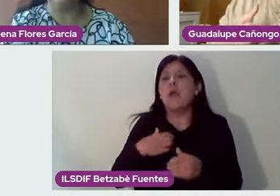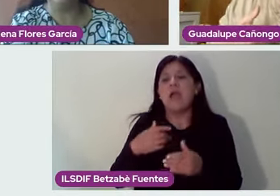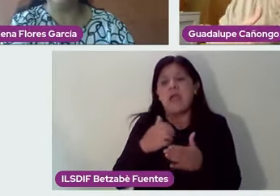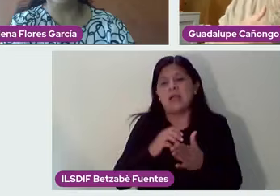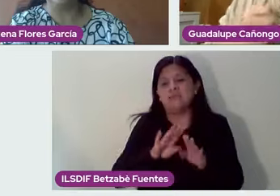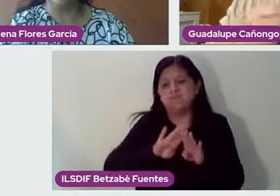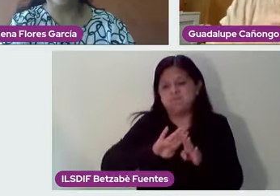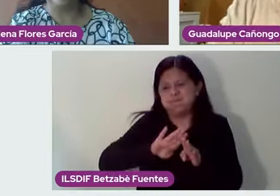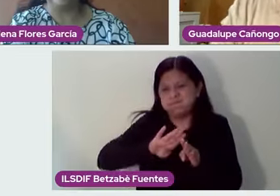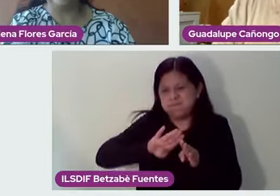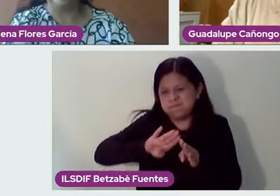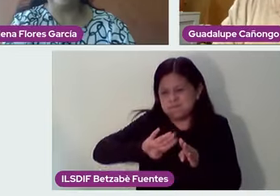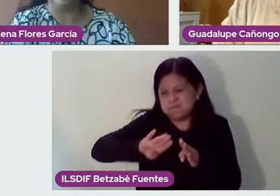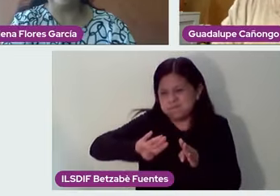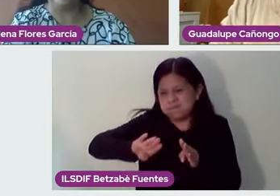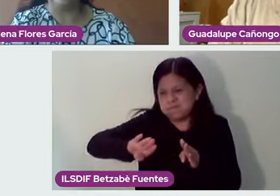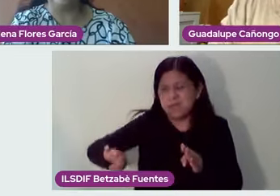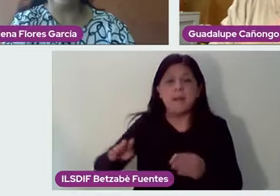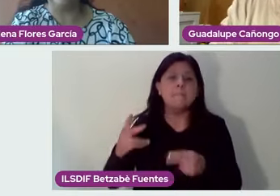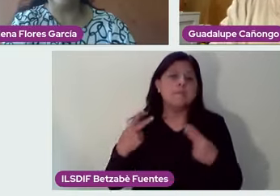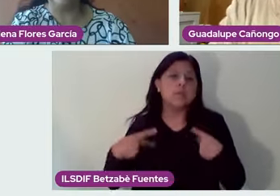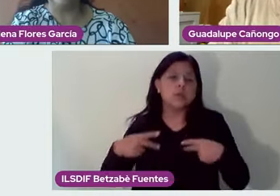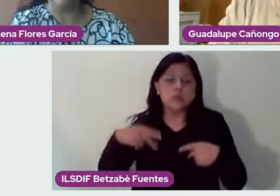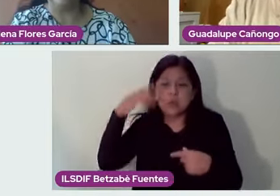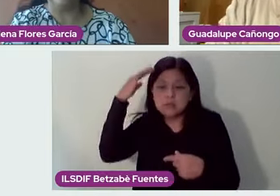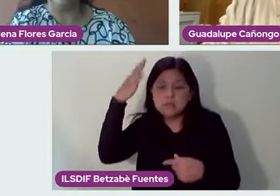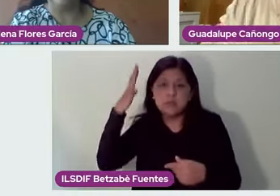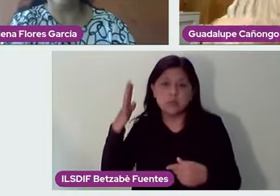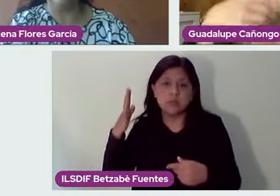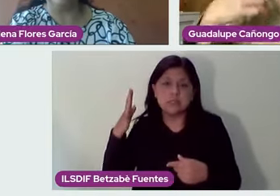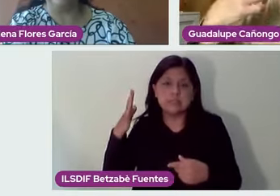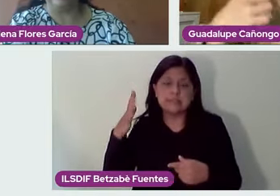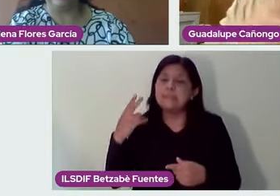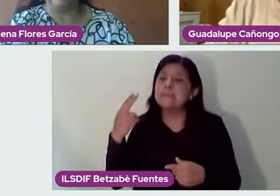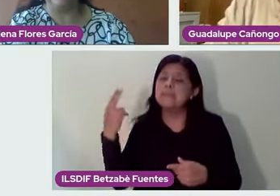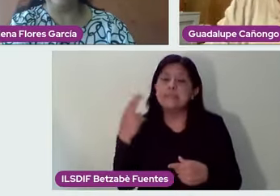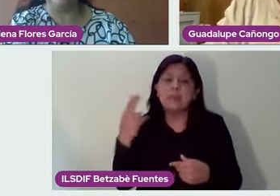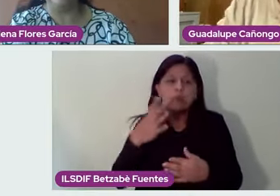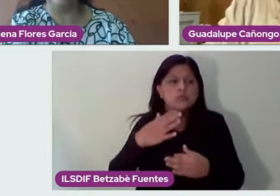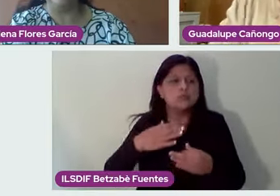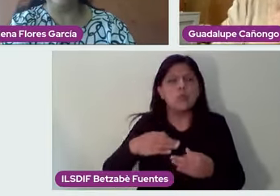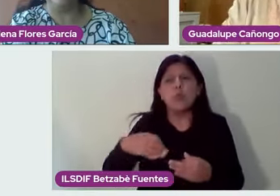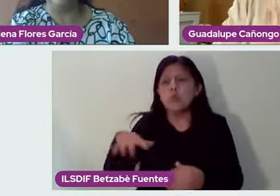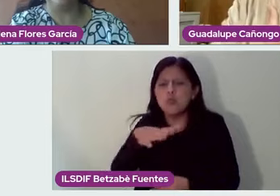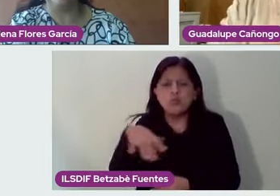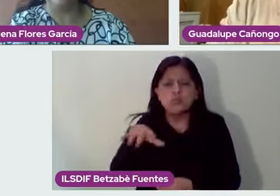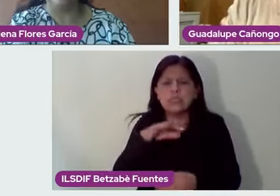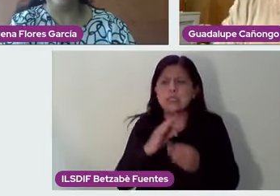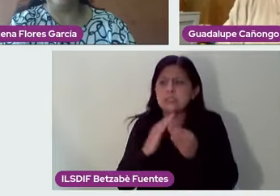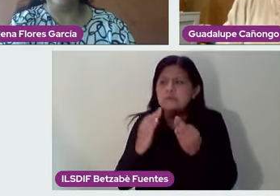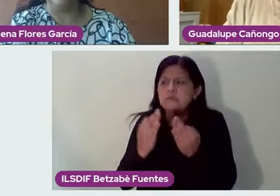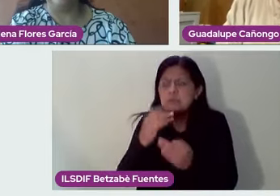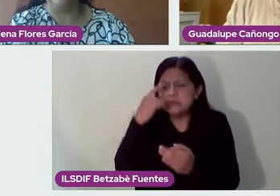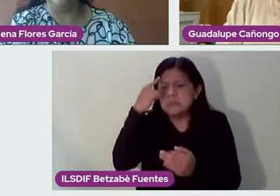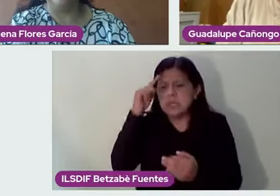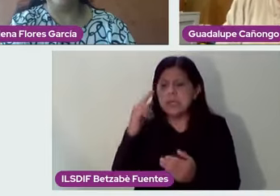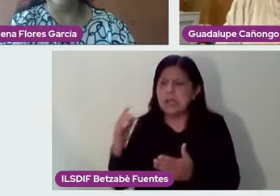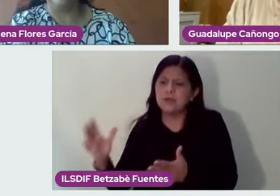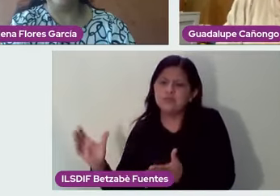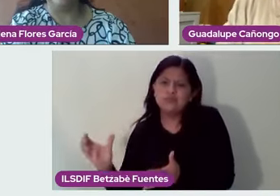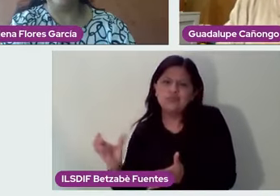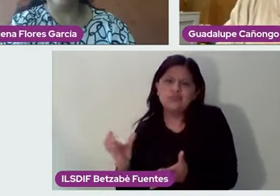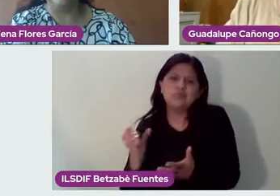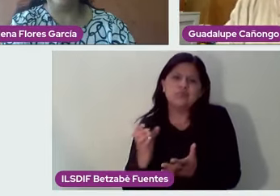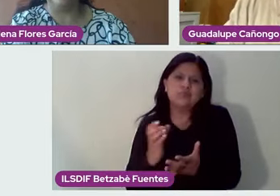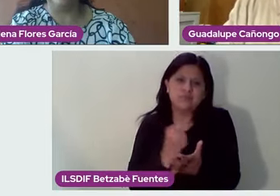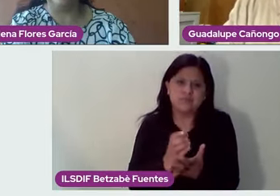estas cuestiones de, pues que a lo mejor no tenemos dispositivos o que no tenemos una conexión, el acceso a